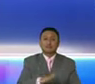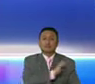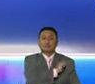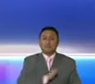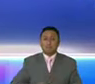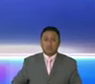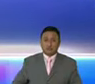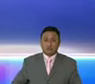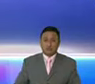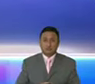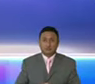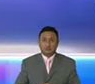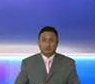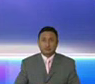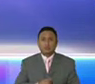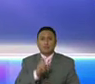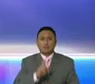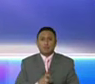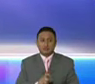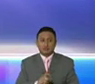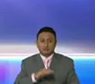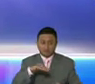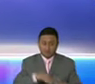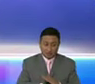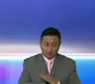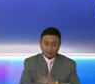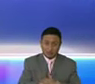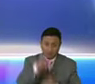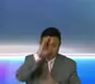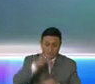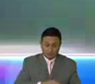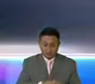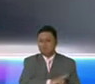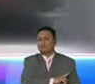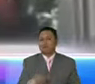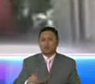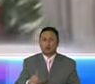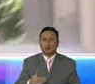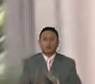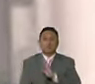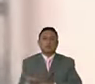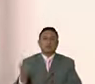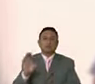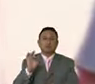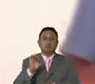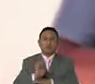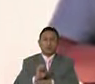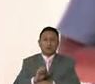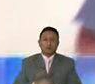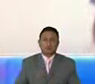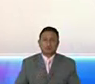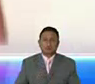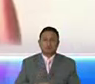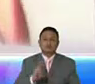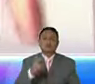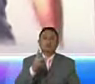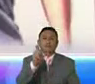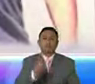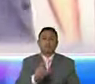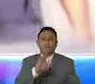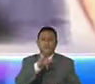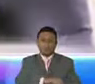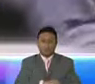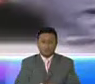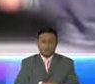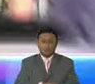razón, este ciudadano es negado su ingreso a este país, es deportado hasta el Ecuador. Según las autoridades, el segundo detenido en este caso